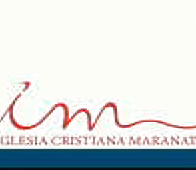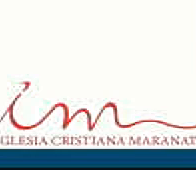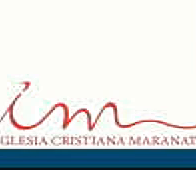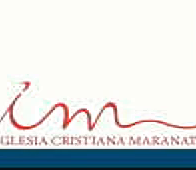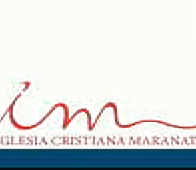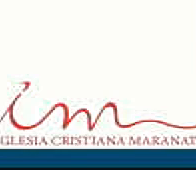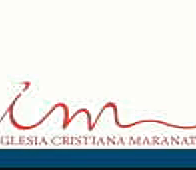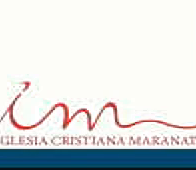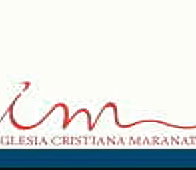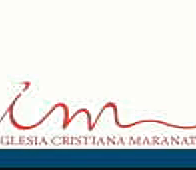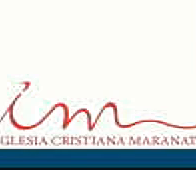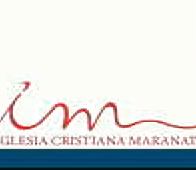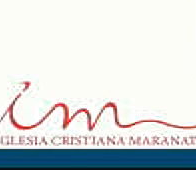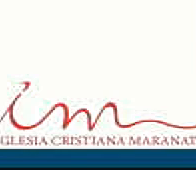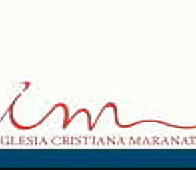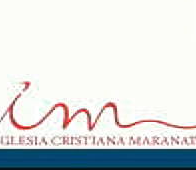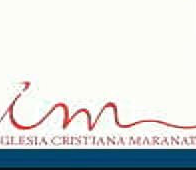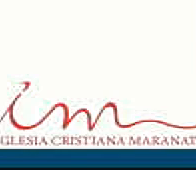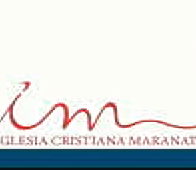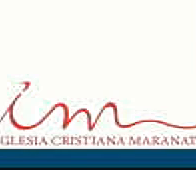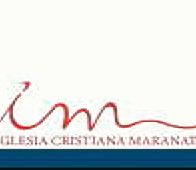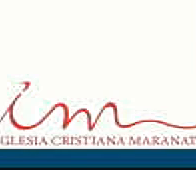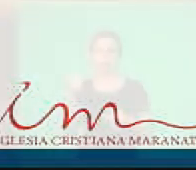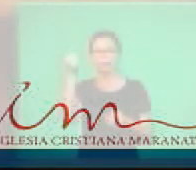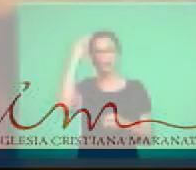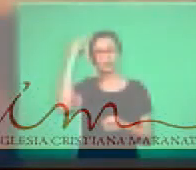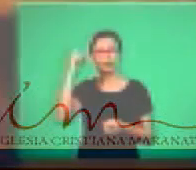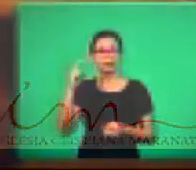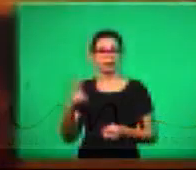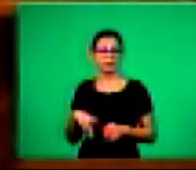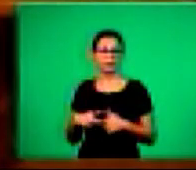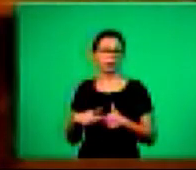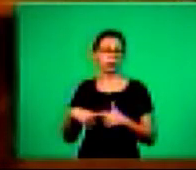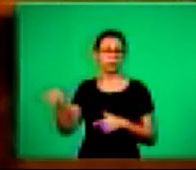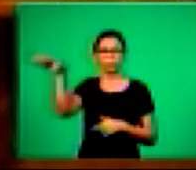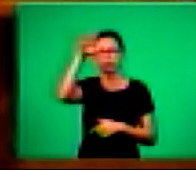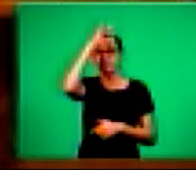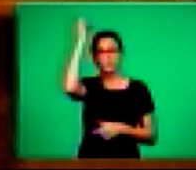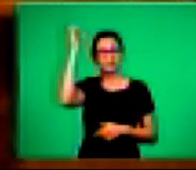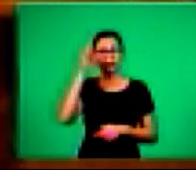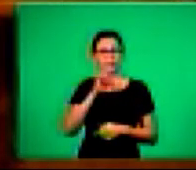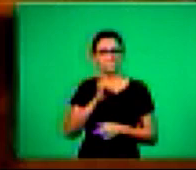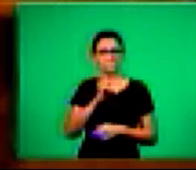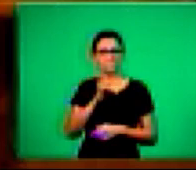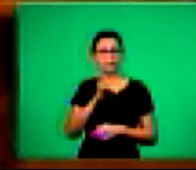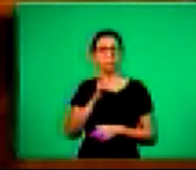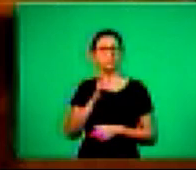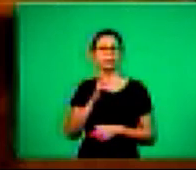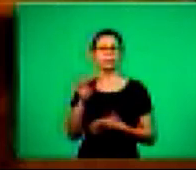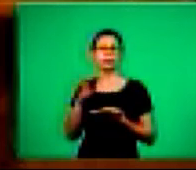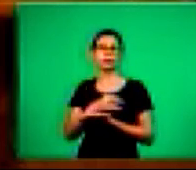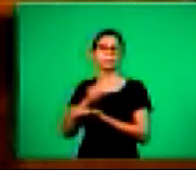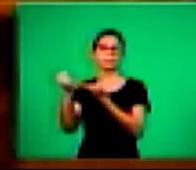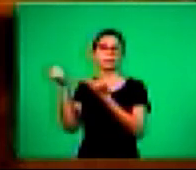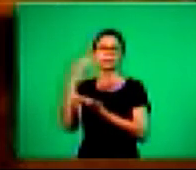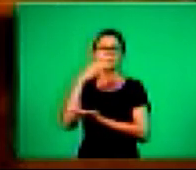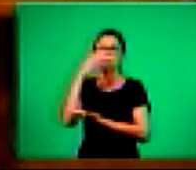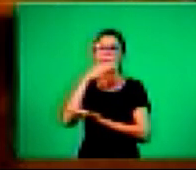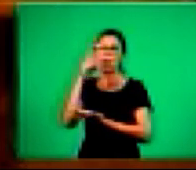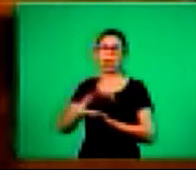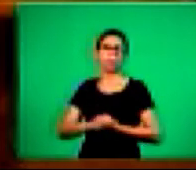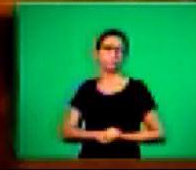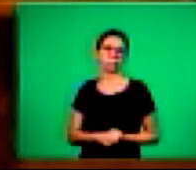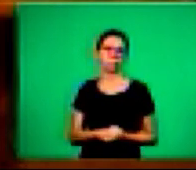estaba en la fiesta también al que vendía la iglesia va a ser arrebatada el espíritu santo va junto con ellos no va a quedar nada no hay segunda llamada